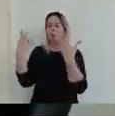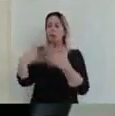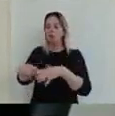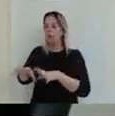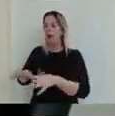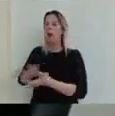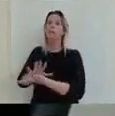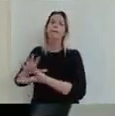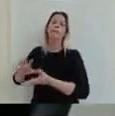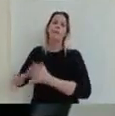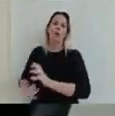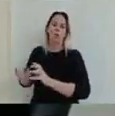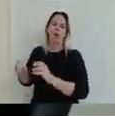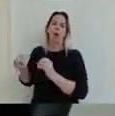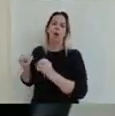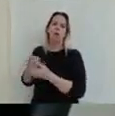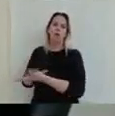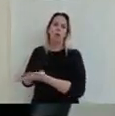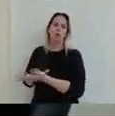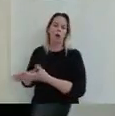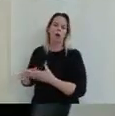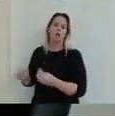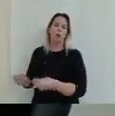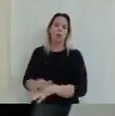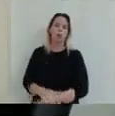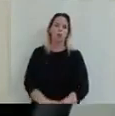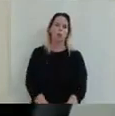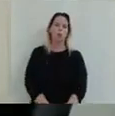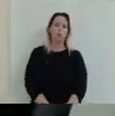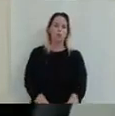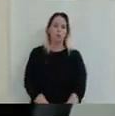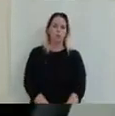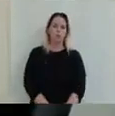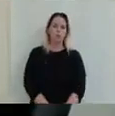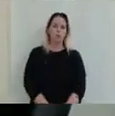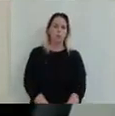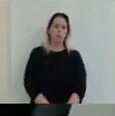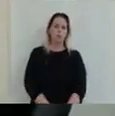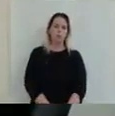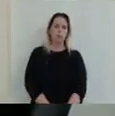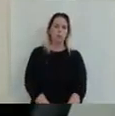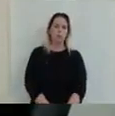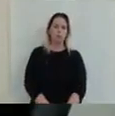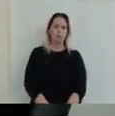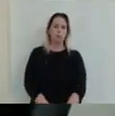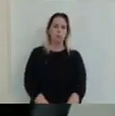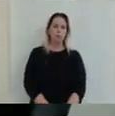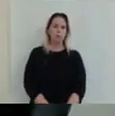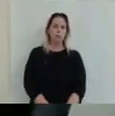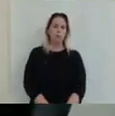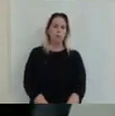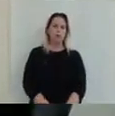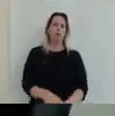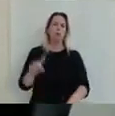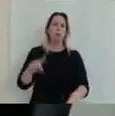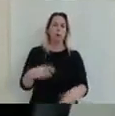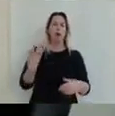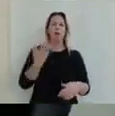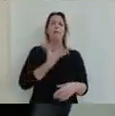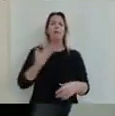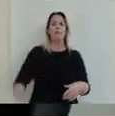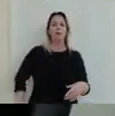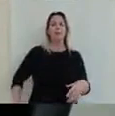la presidenta de la Asociación de Comercio y la Industria se reunió, en el caso de los comerciantes, con el señor Intendente Municipal, y le